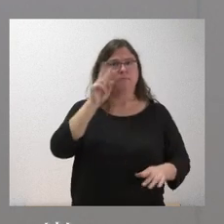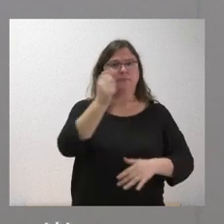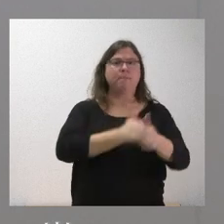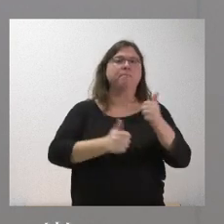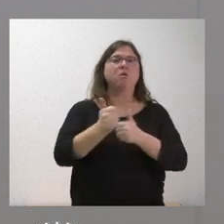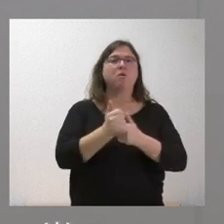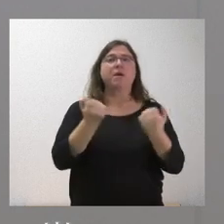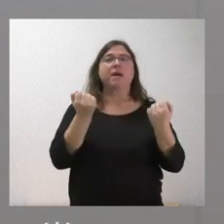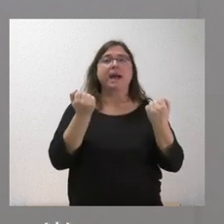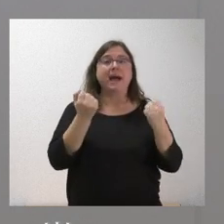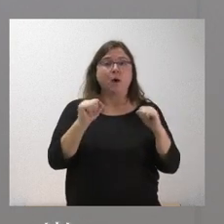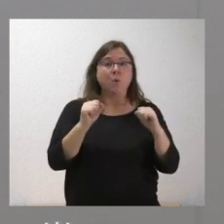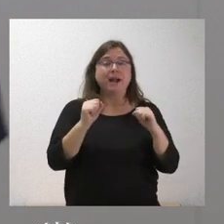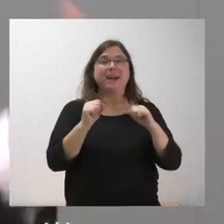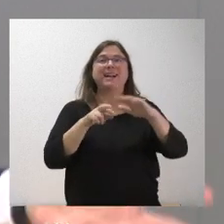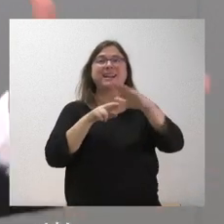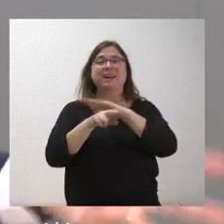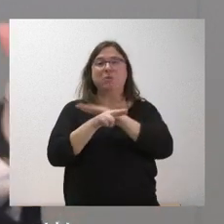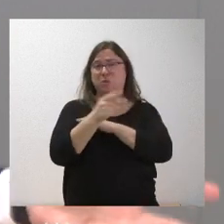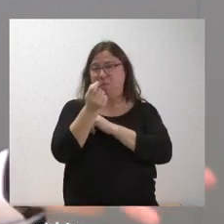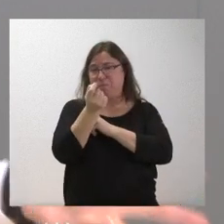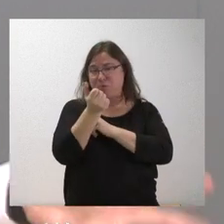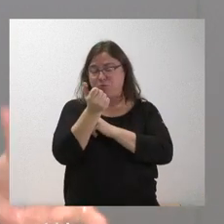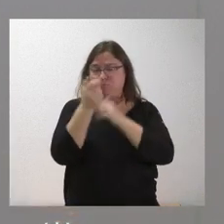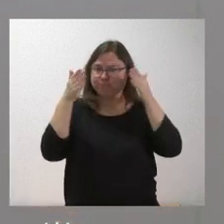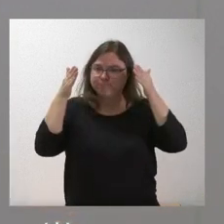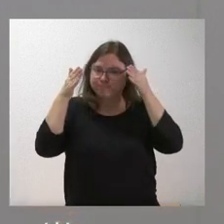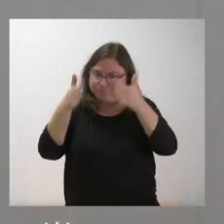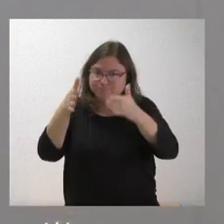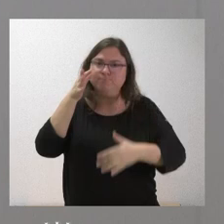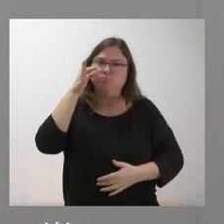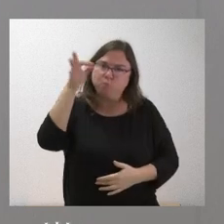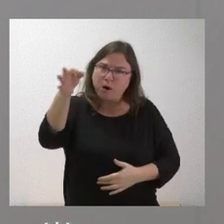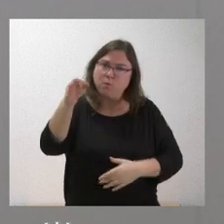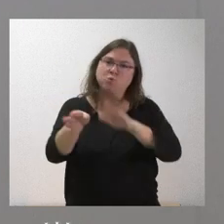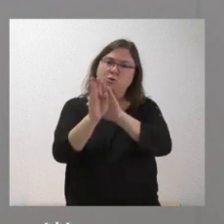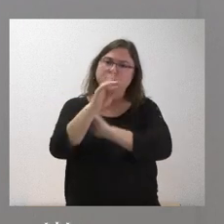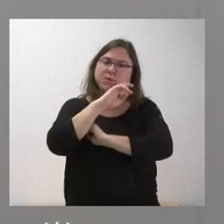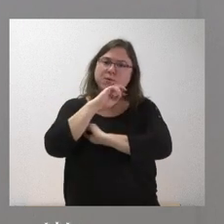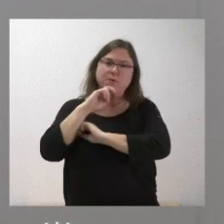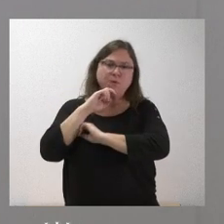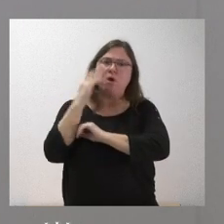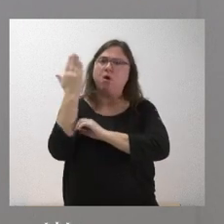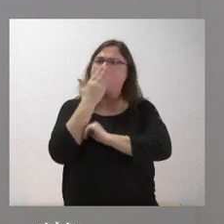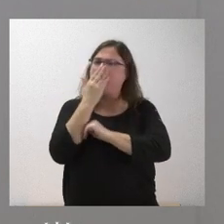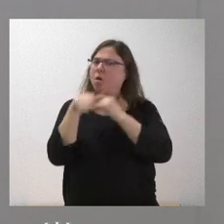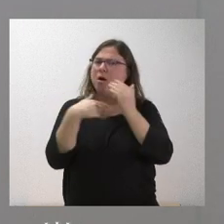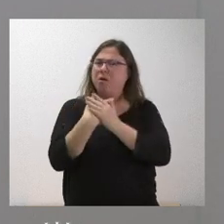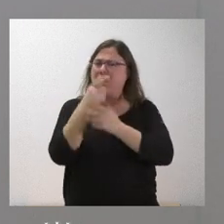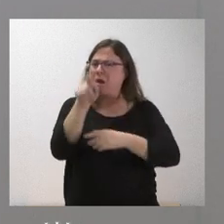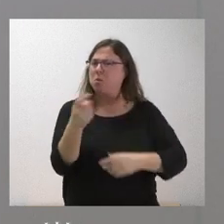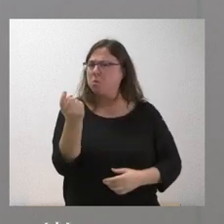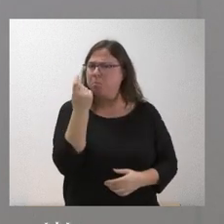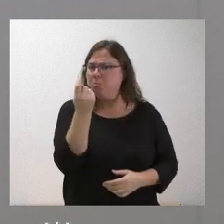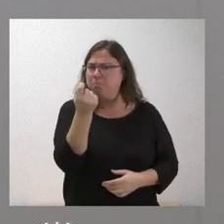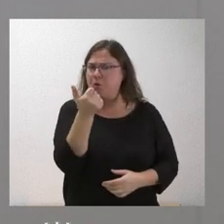aunque los recursos sean escasos queremos seguirlos concentrando en el mundo rural y en mantener estos colegios por pocos alumnos que tengan porque es muy importante para